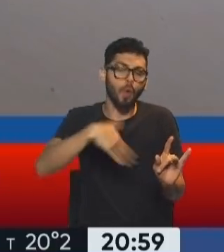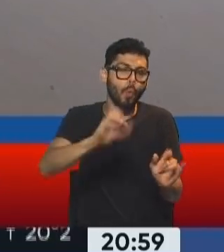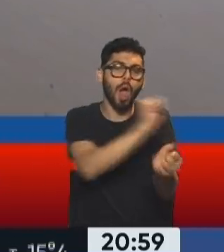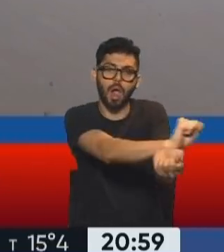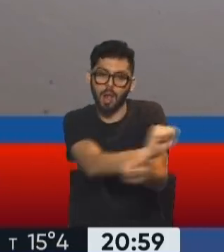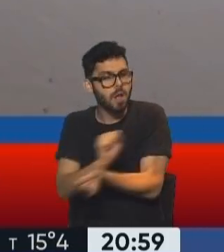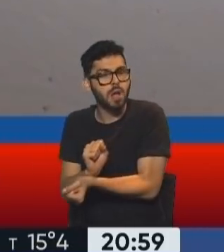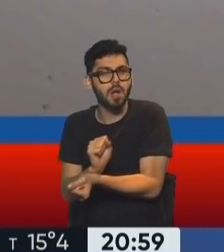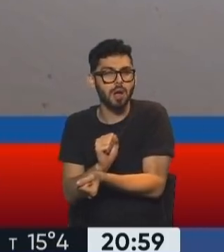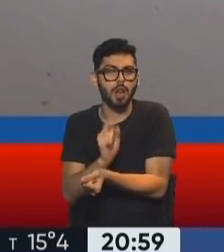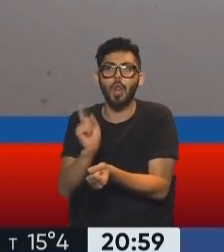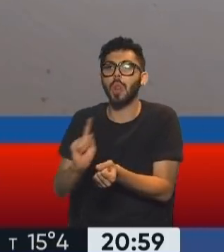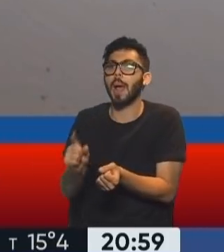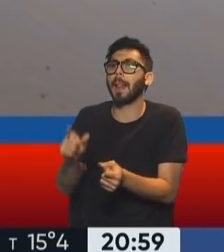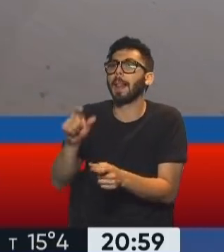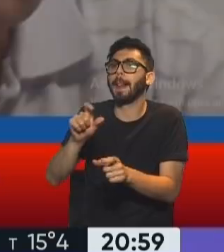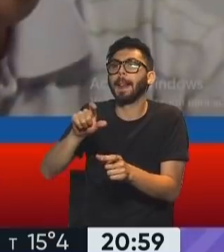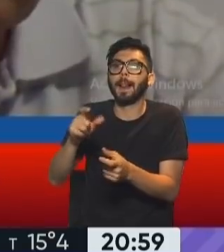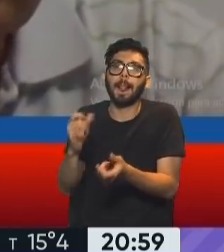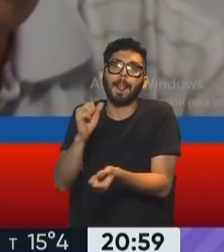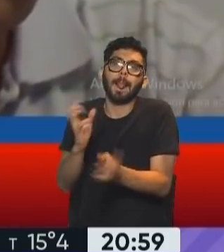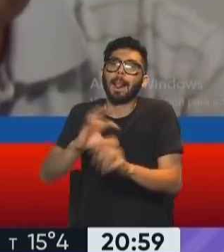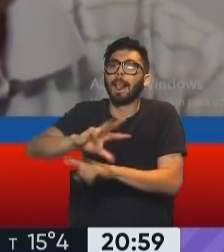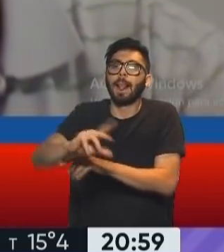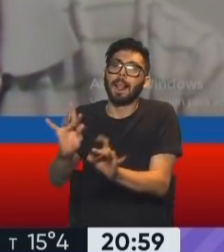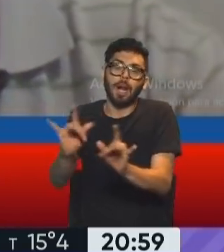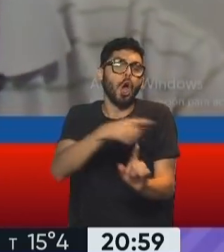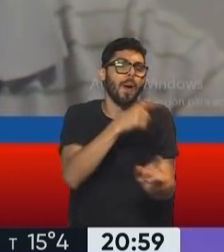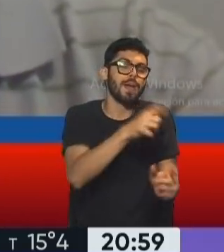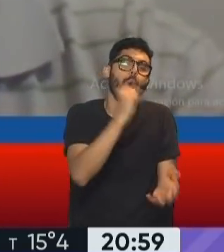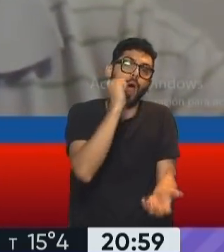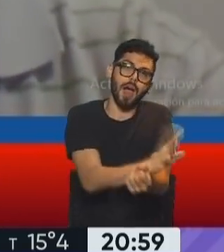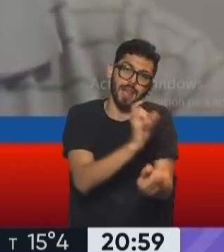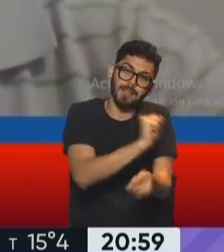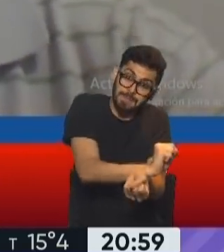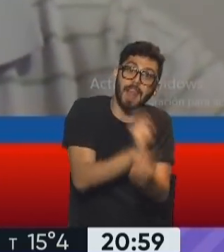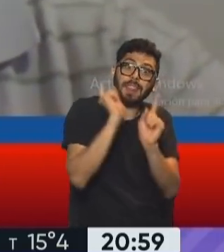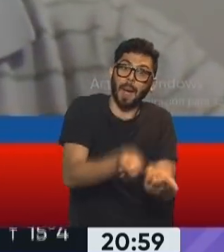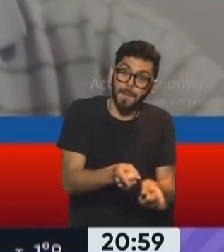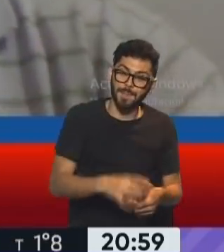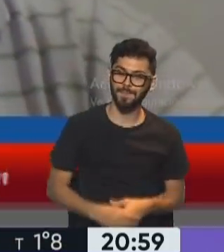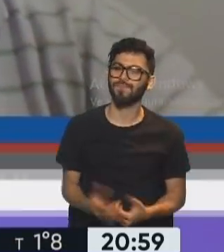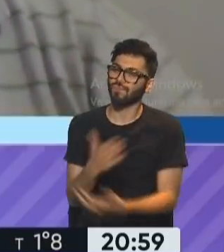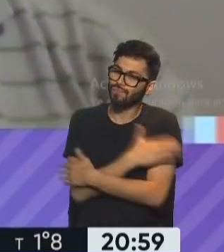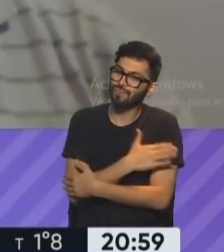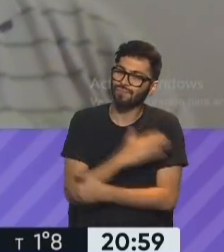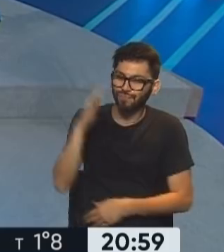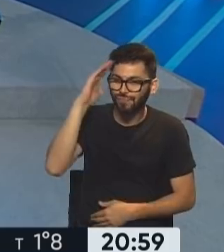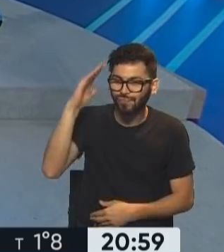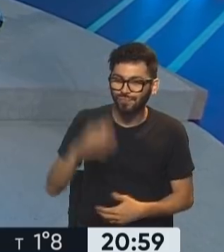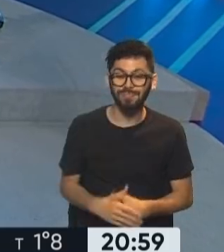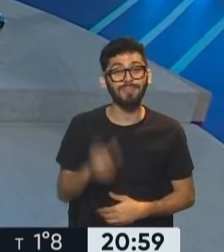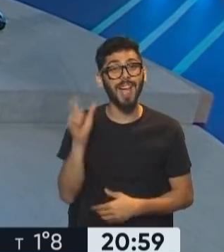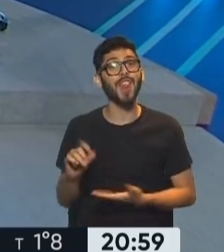y no solamente los ladrones de gallinas. Carlos Del Frade, gracias por su tiempo. Lo saludamos desde la televisión pública. Un abrazo, gracias. Hasta lo estamos escuchando al